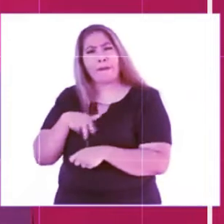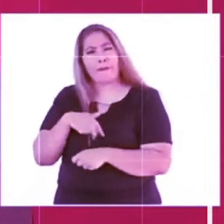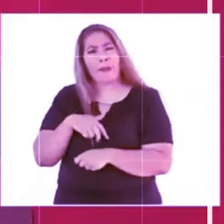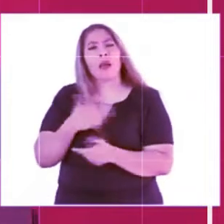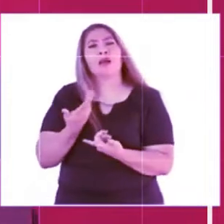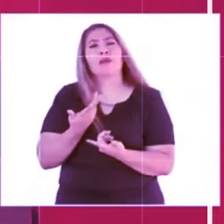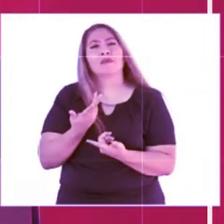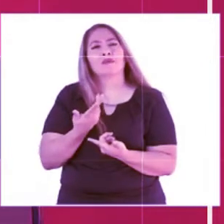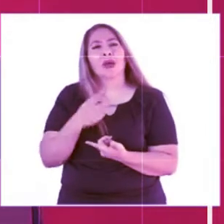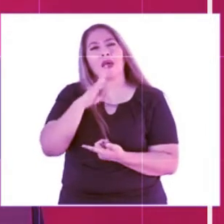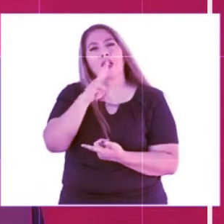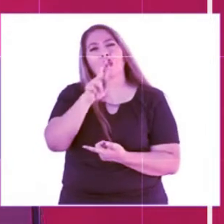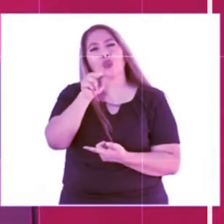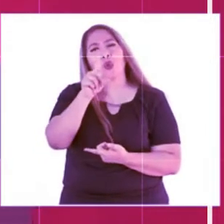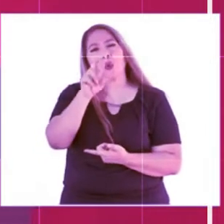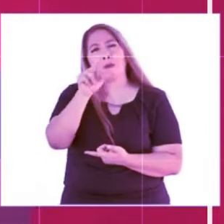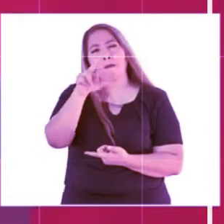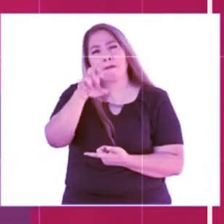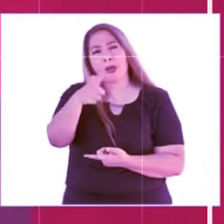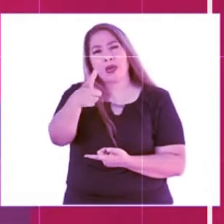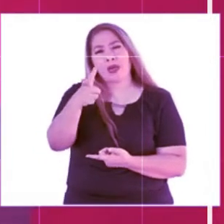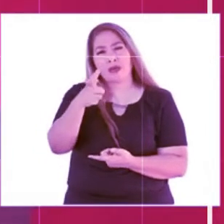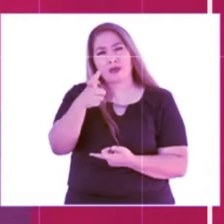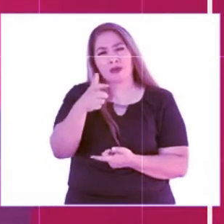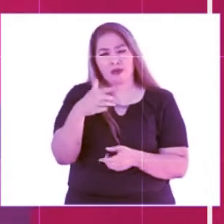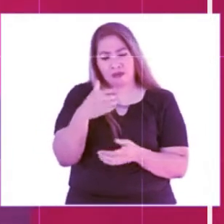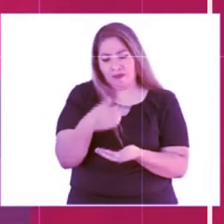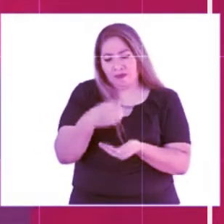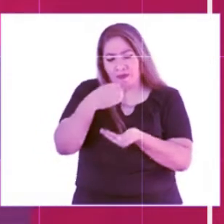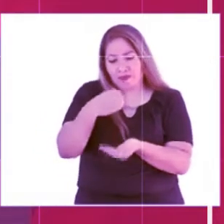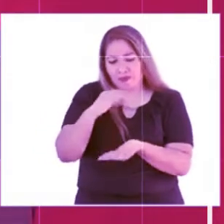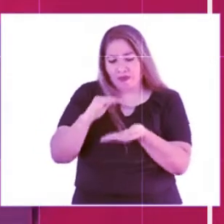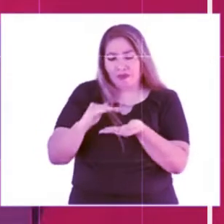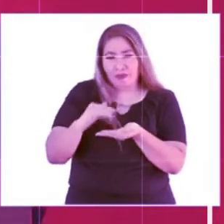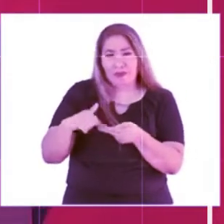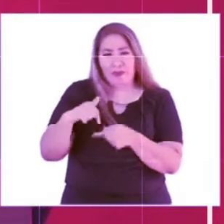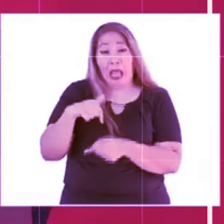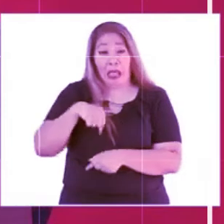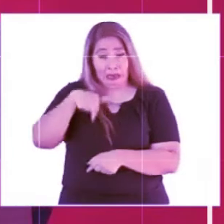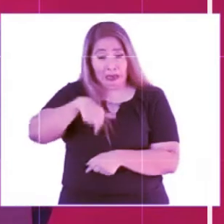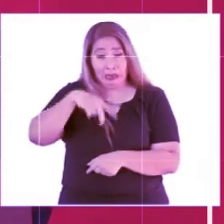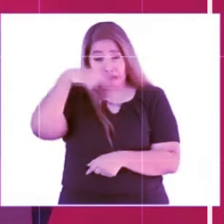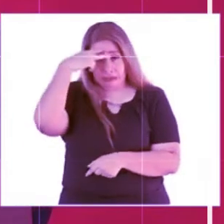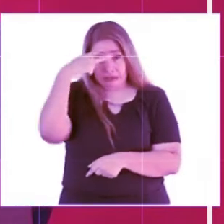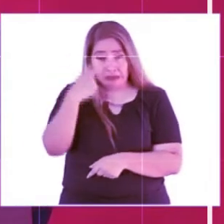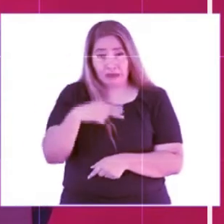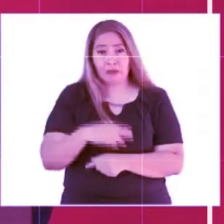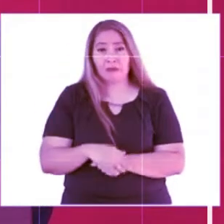que produce, que envasa en nuestro país.